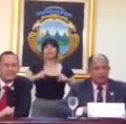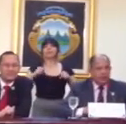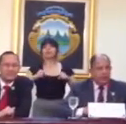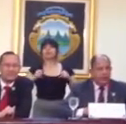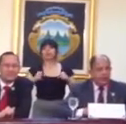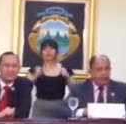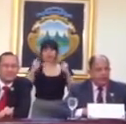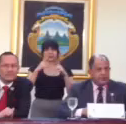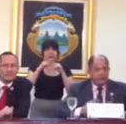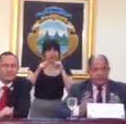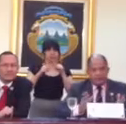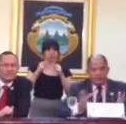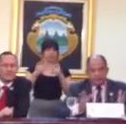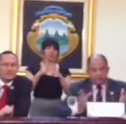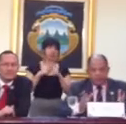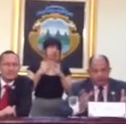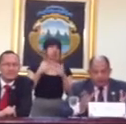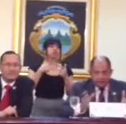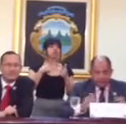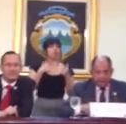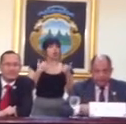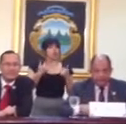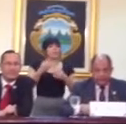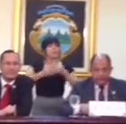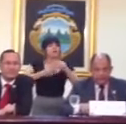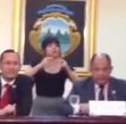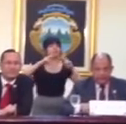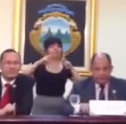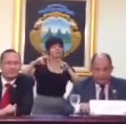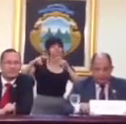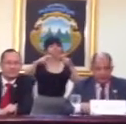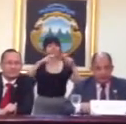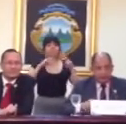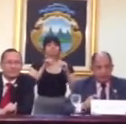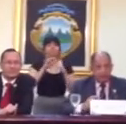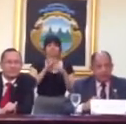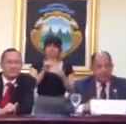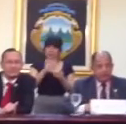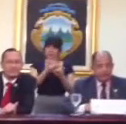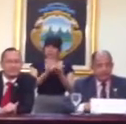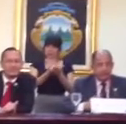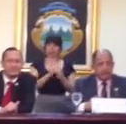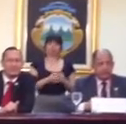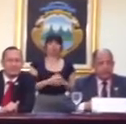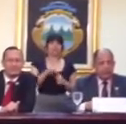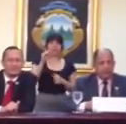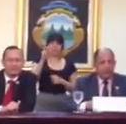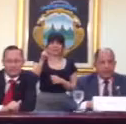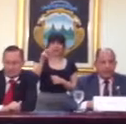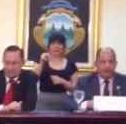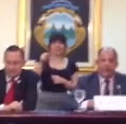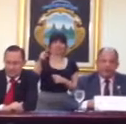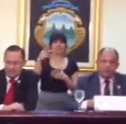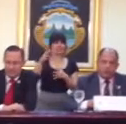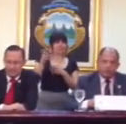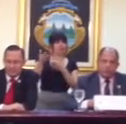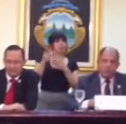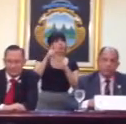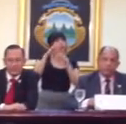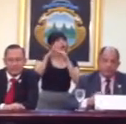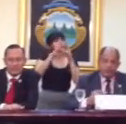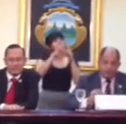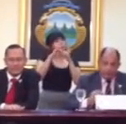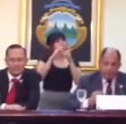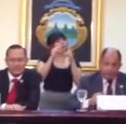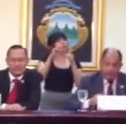posibilidad. Así es que estoy en el proceso de análisis de esa propuesta. El don Marvin me hizo una relación